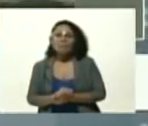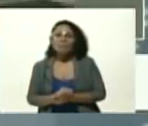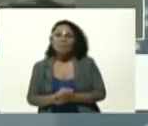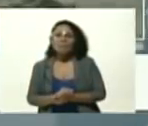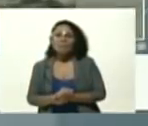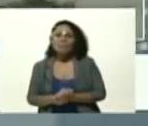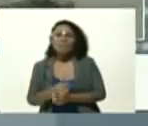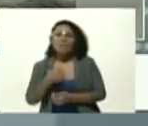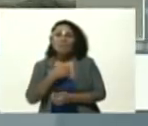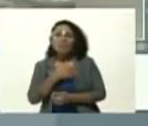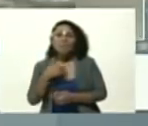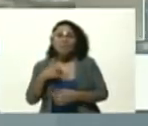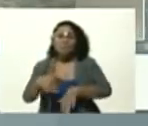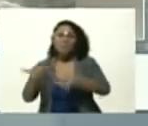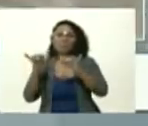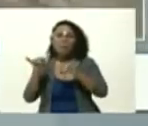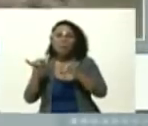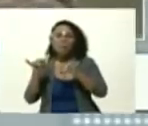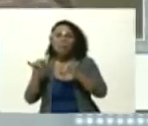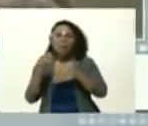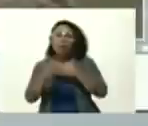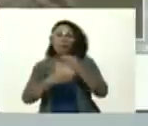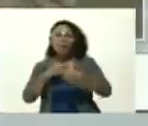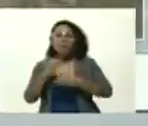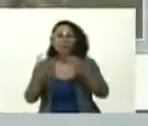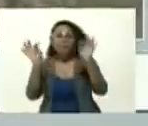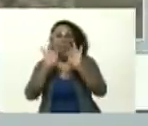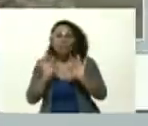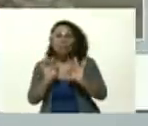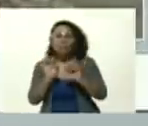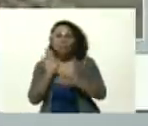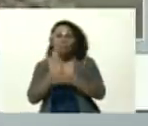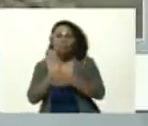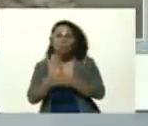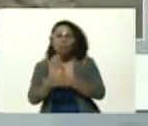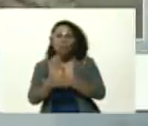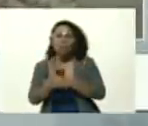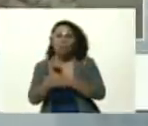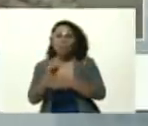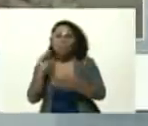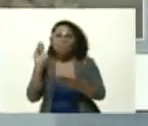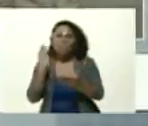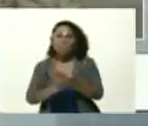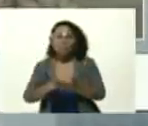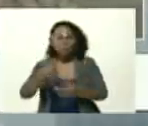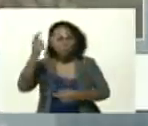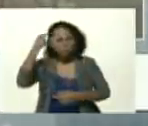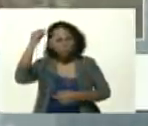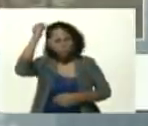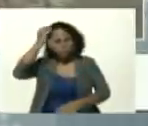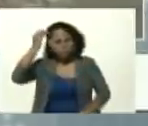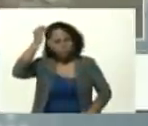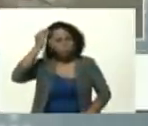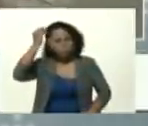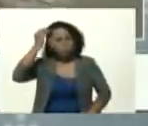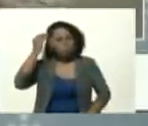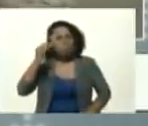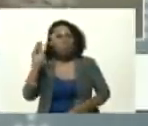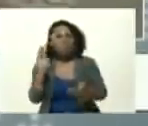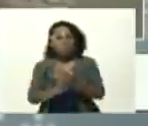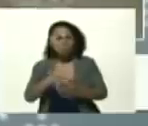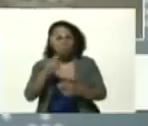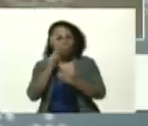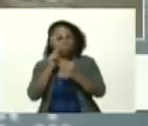Entonces quiero hacer lo mismo de manera muy preventiva. Paredes, métele el coco, métele mente, Paredes, métele